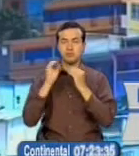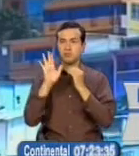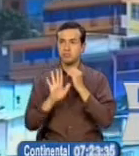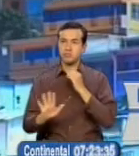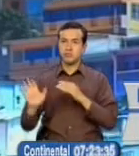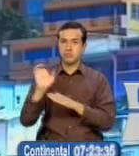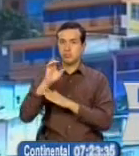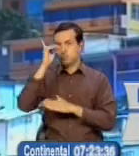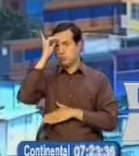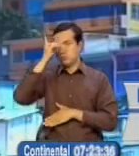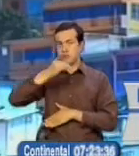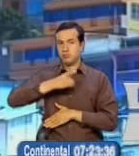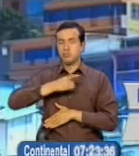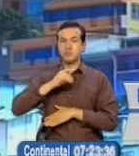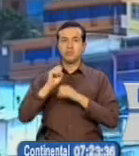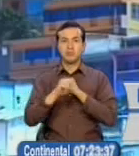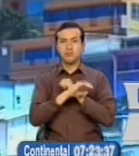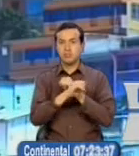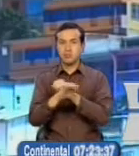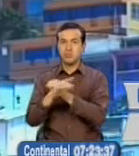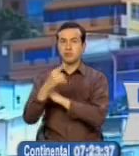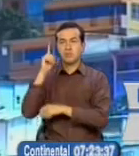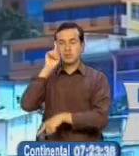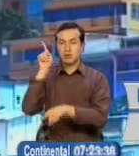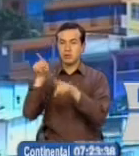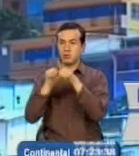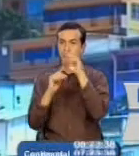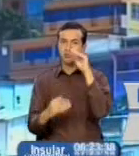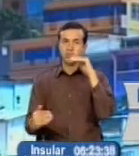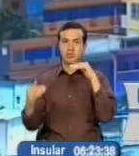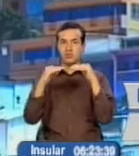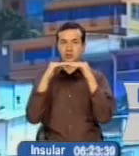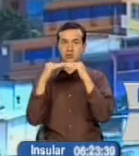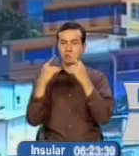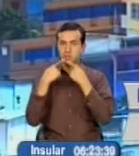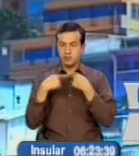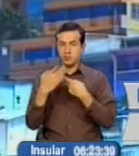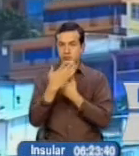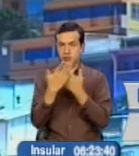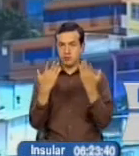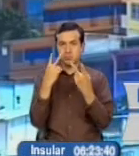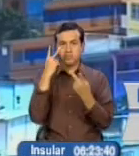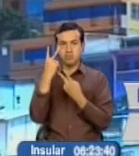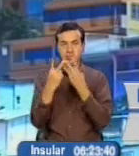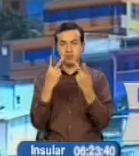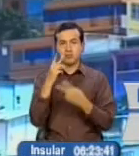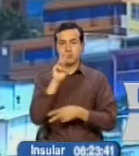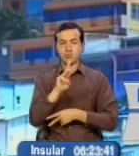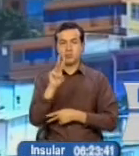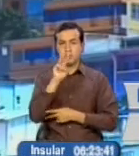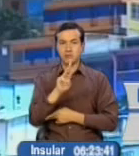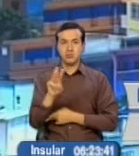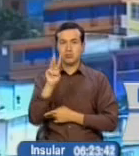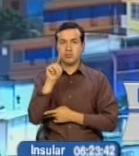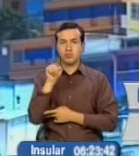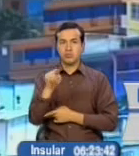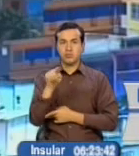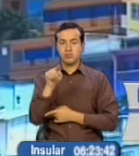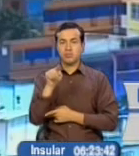nacional decidimos lanzar una campaña que se llama Acuerdo por la Igualdad, que ustedes mismos pueden visitar en este momento,